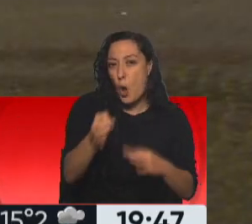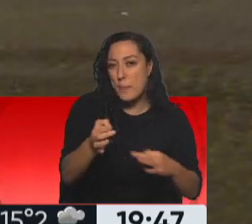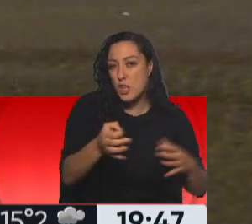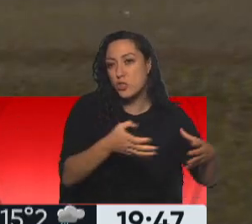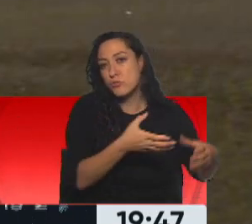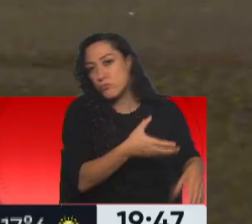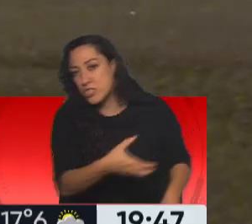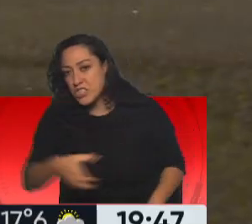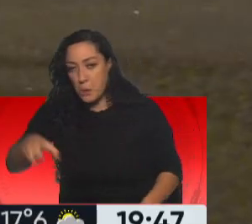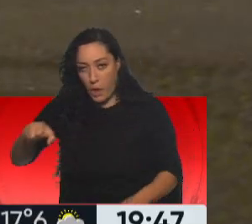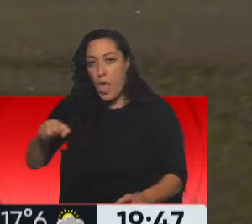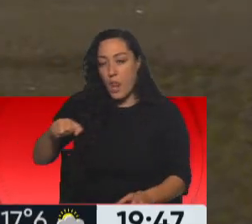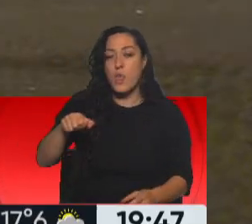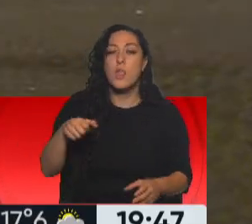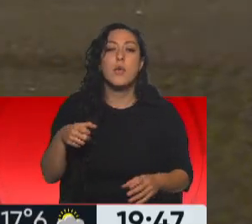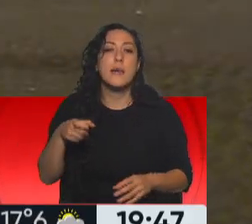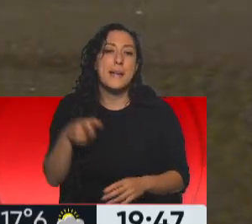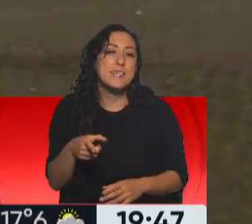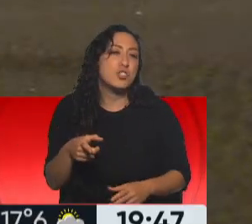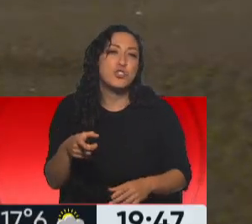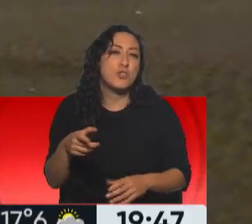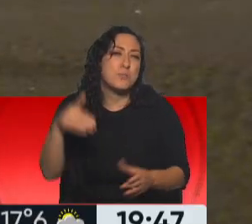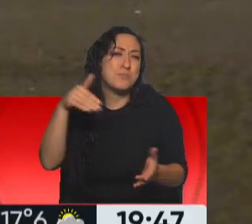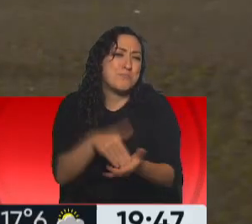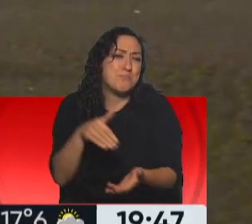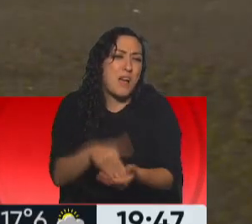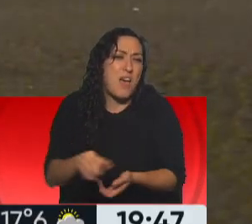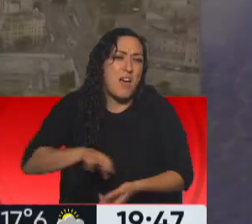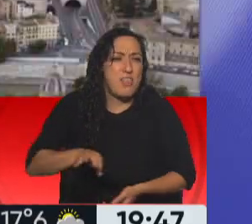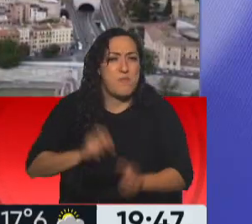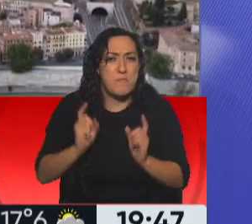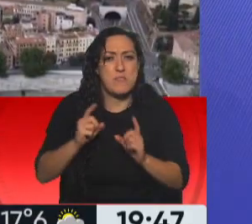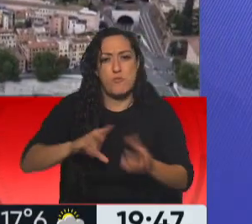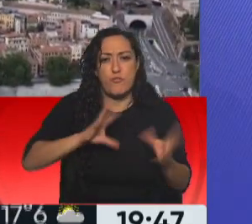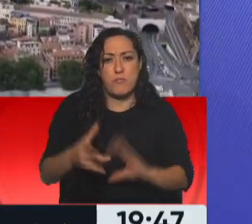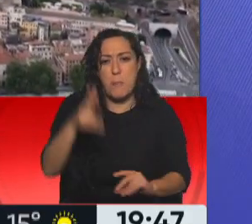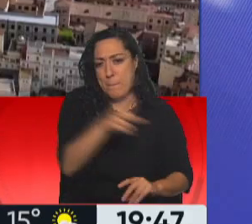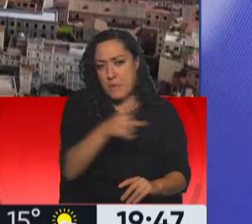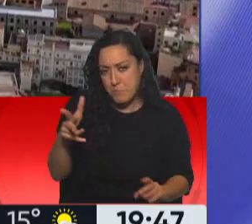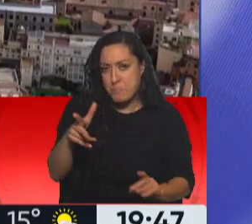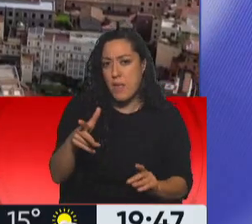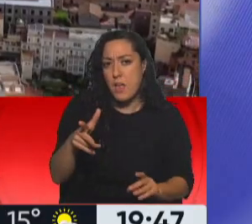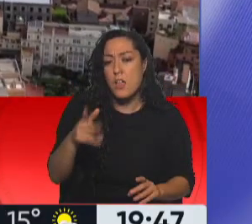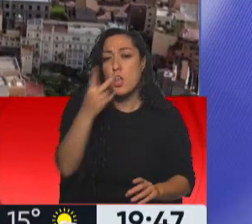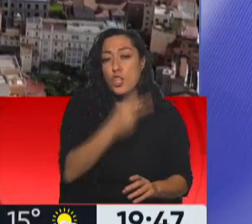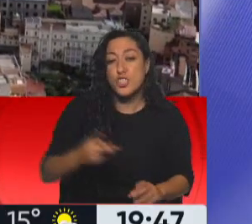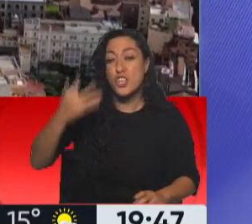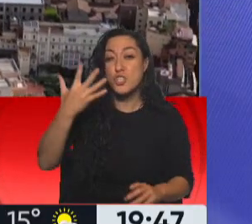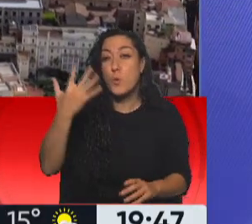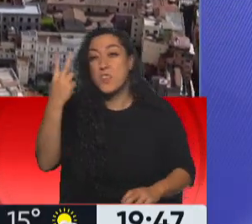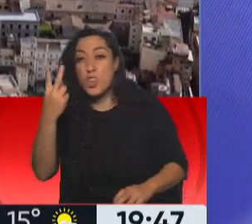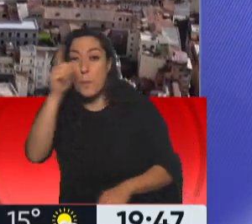ver con un rito milenario por parte de todos los papas que ocuparon, los 252 que